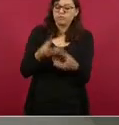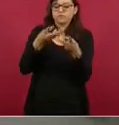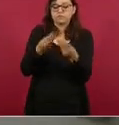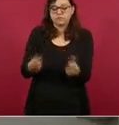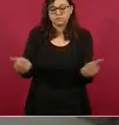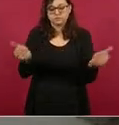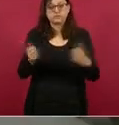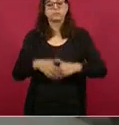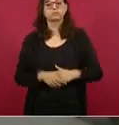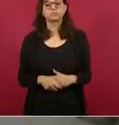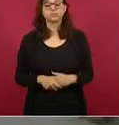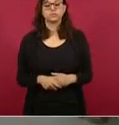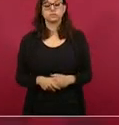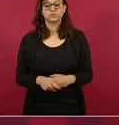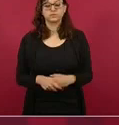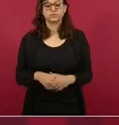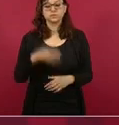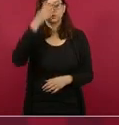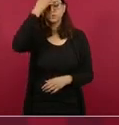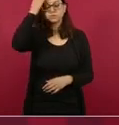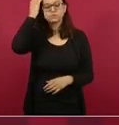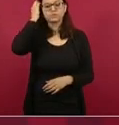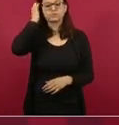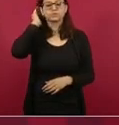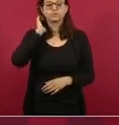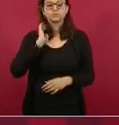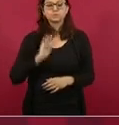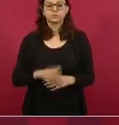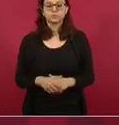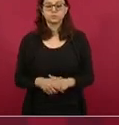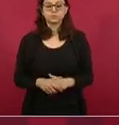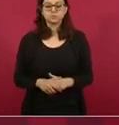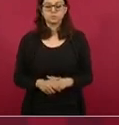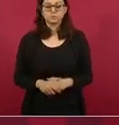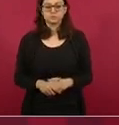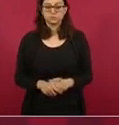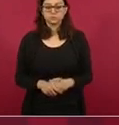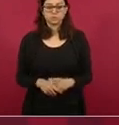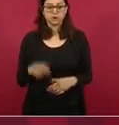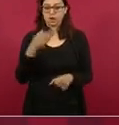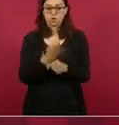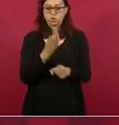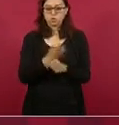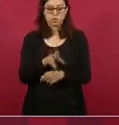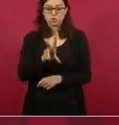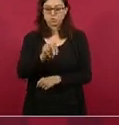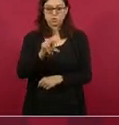Ahora no, porque pues ya saben, no estoy saliendo, estoy por salir.